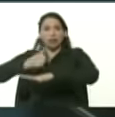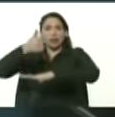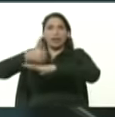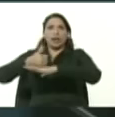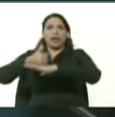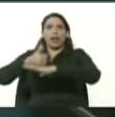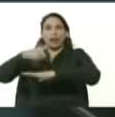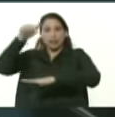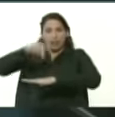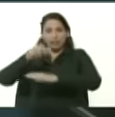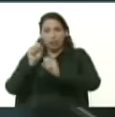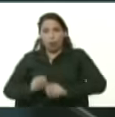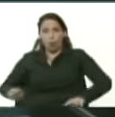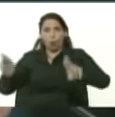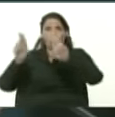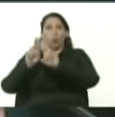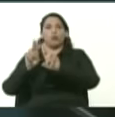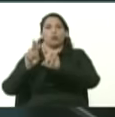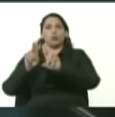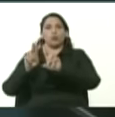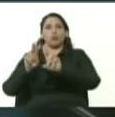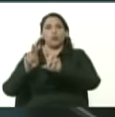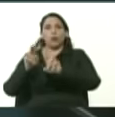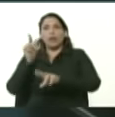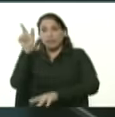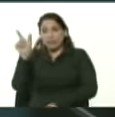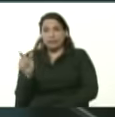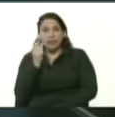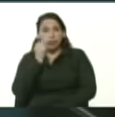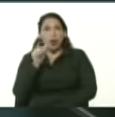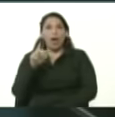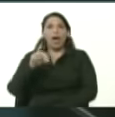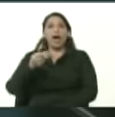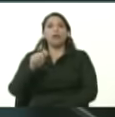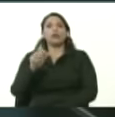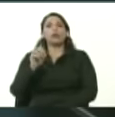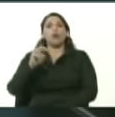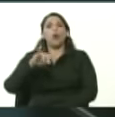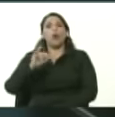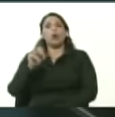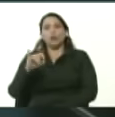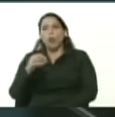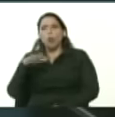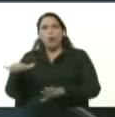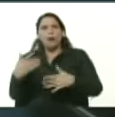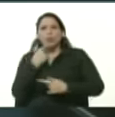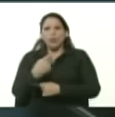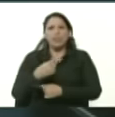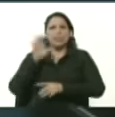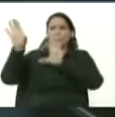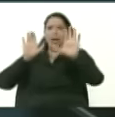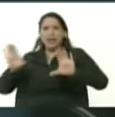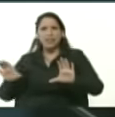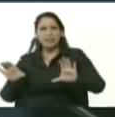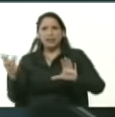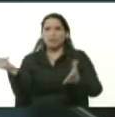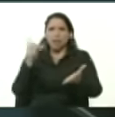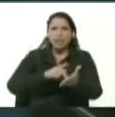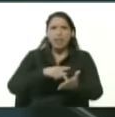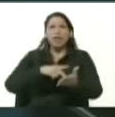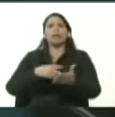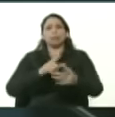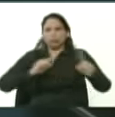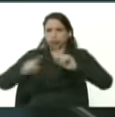señor Antonio Guterres, cuando insta a las naciones a venir con acciones concretas y no con discursos